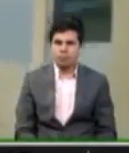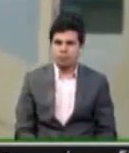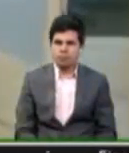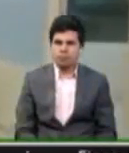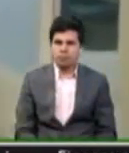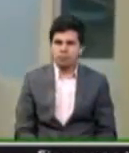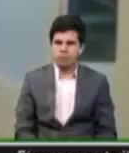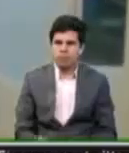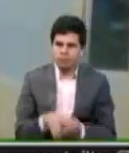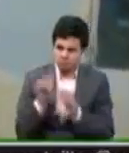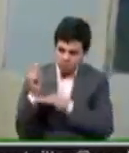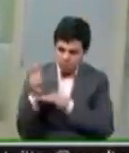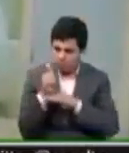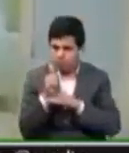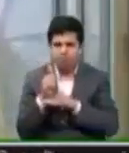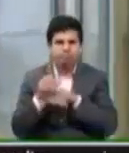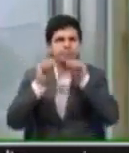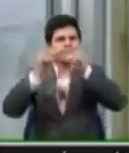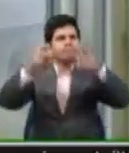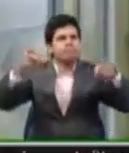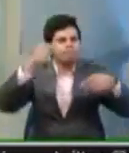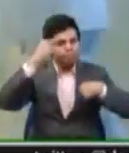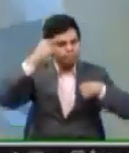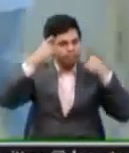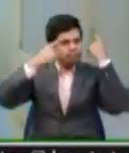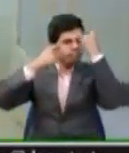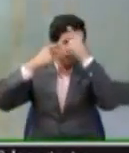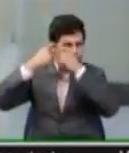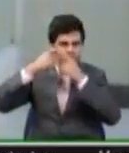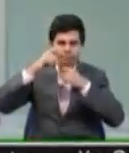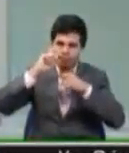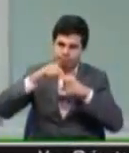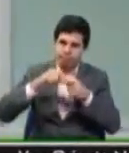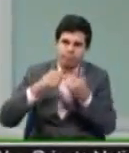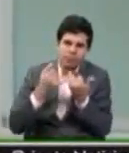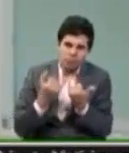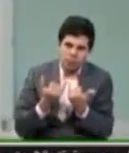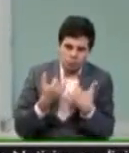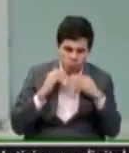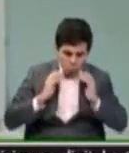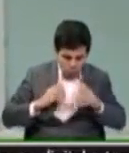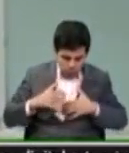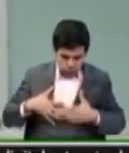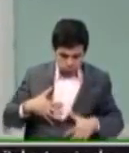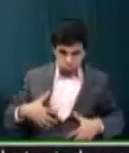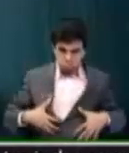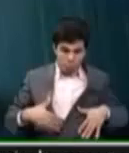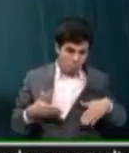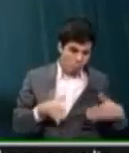Con este video se trata de concienciar a las personas para que hagan donaciones de sus órganos tras su muerte.